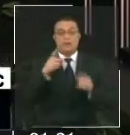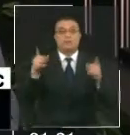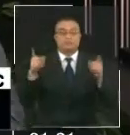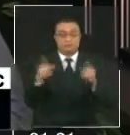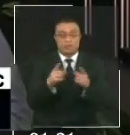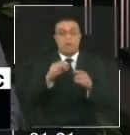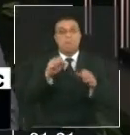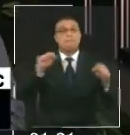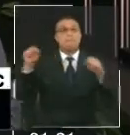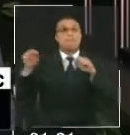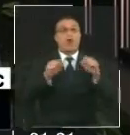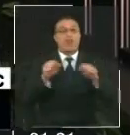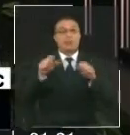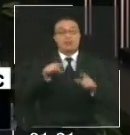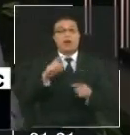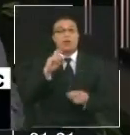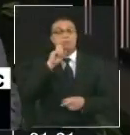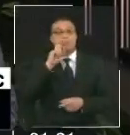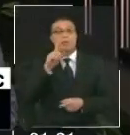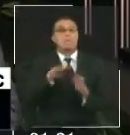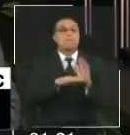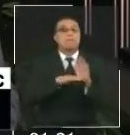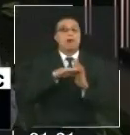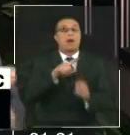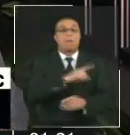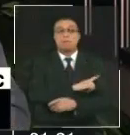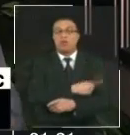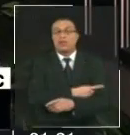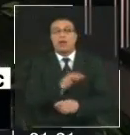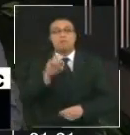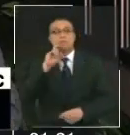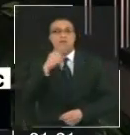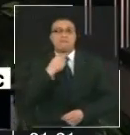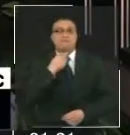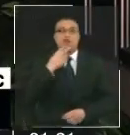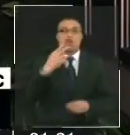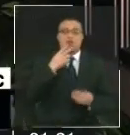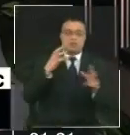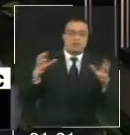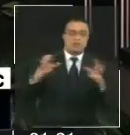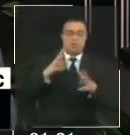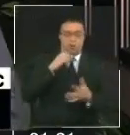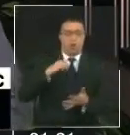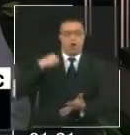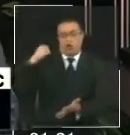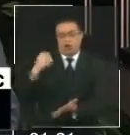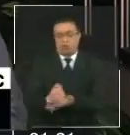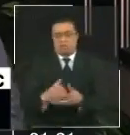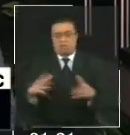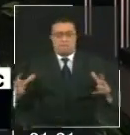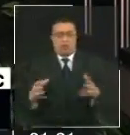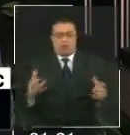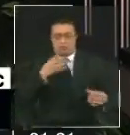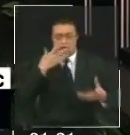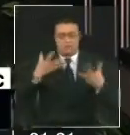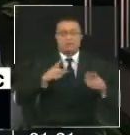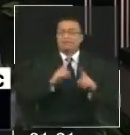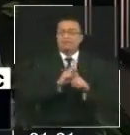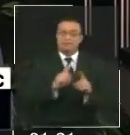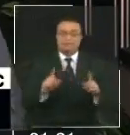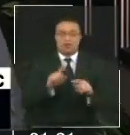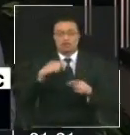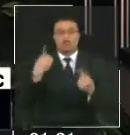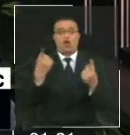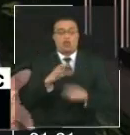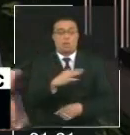reducir la política a quién tiene más poder, quién habló más fuerte, quién gritó, golpeó la mesa más. Yo creo que todos los